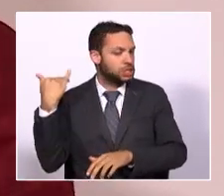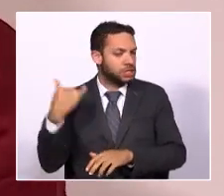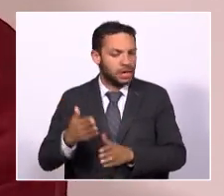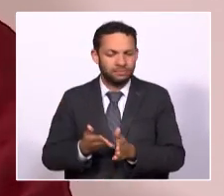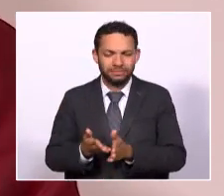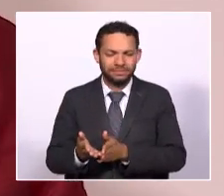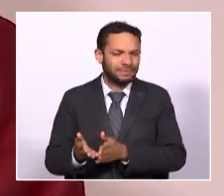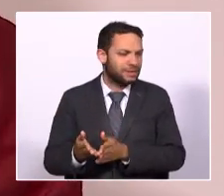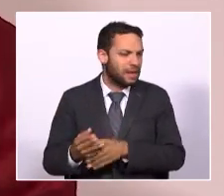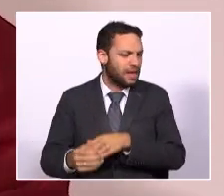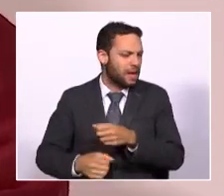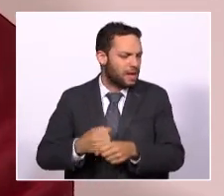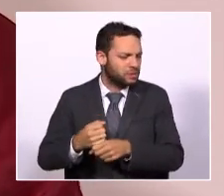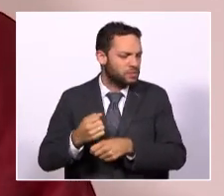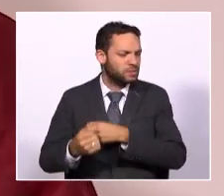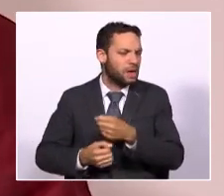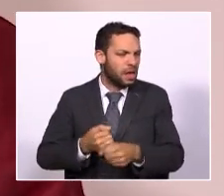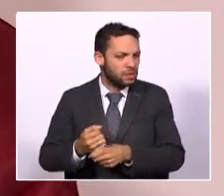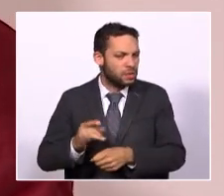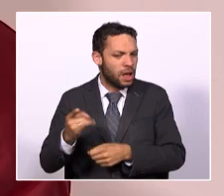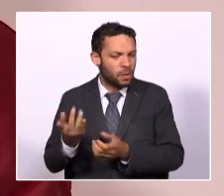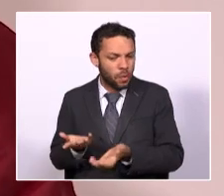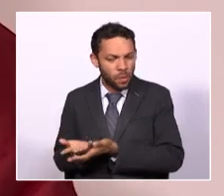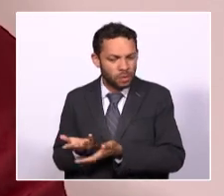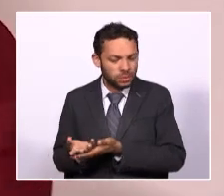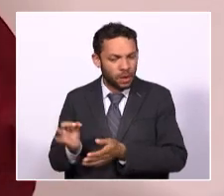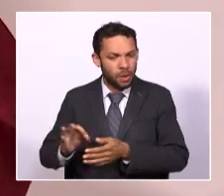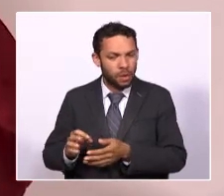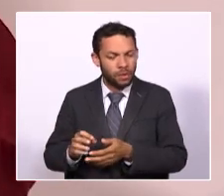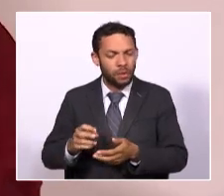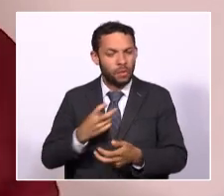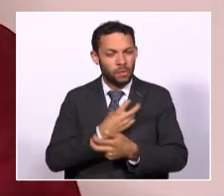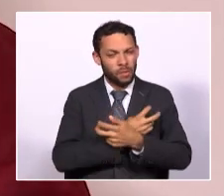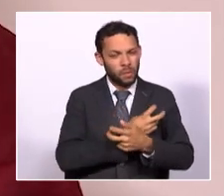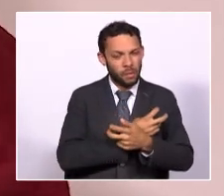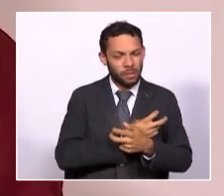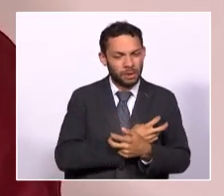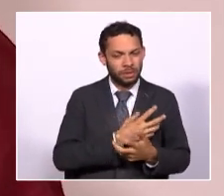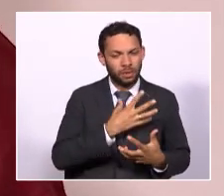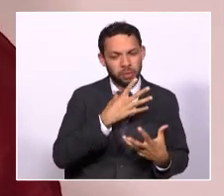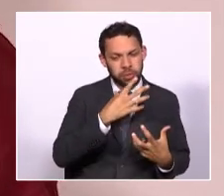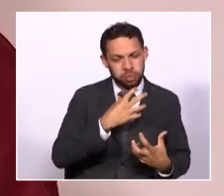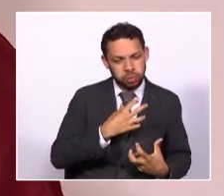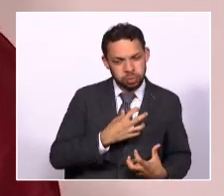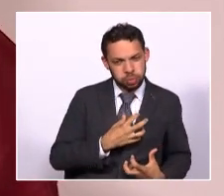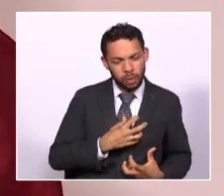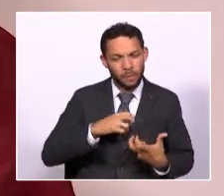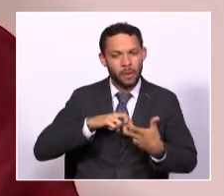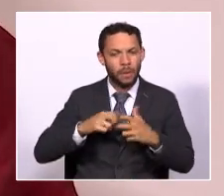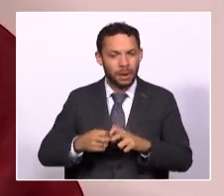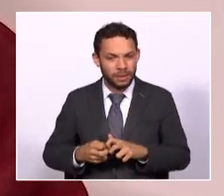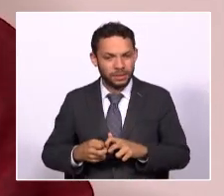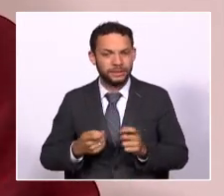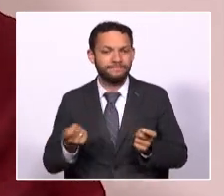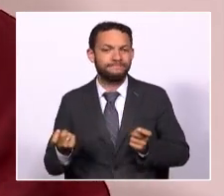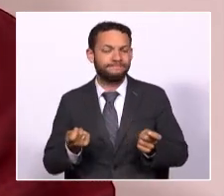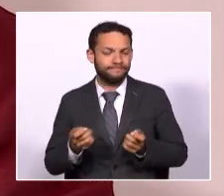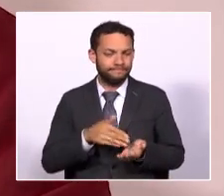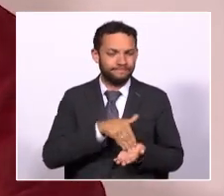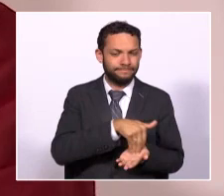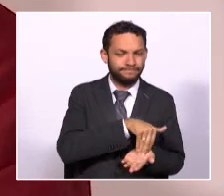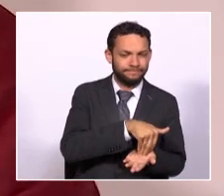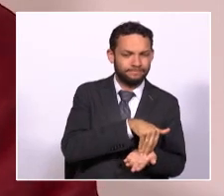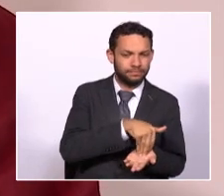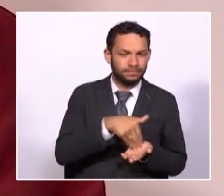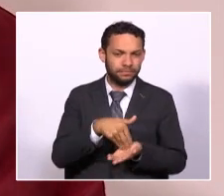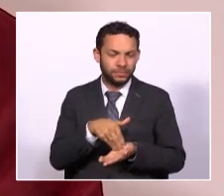tiempo, debido a malas posturas, un mal asesoramiento, un programa de maduración motriz inadecuado, porque desafortunadamente con